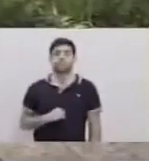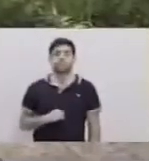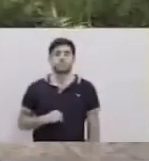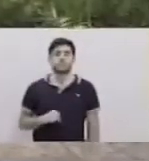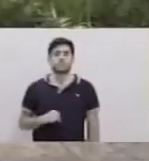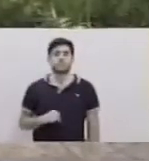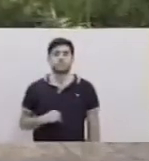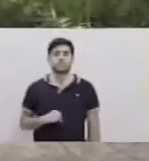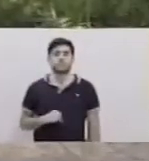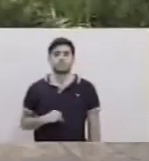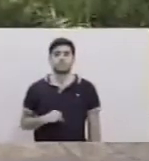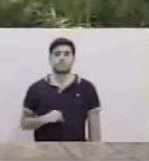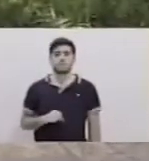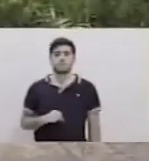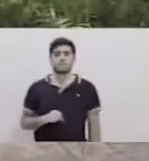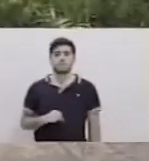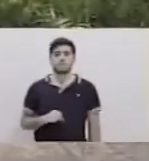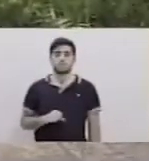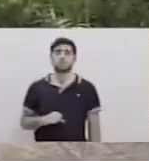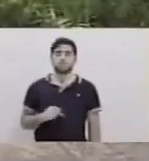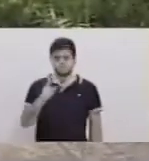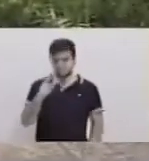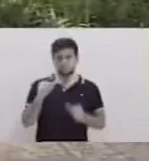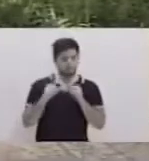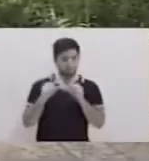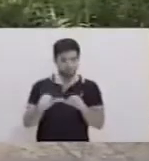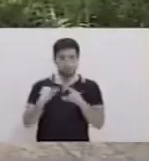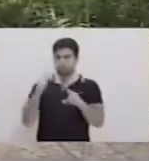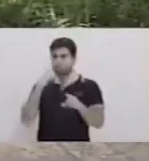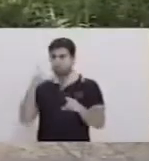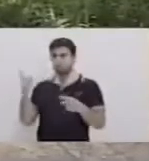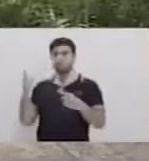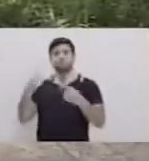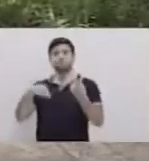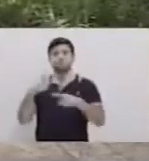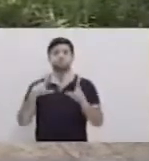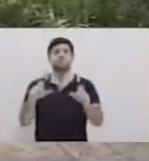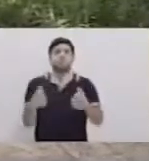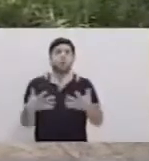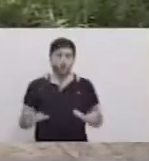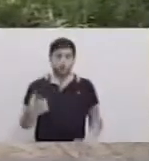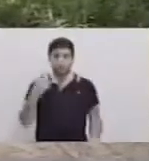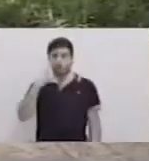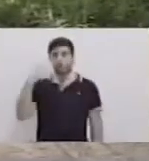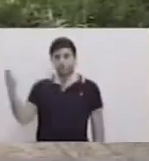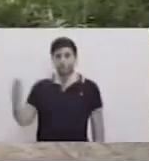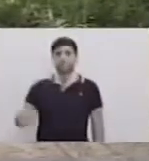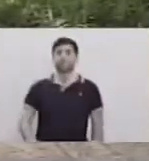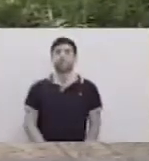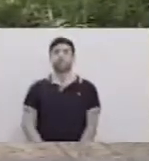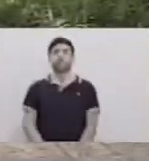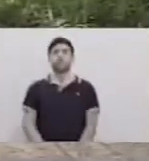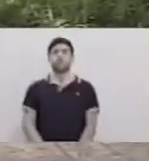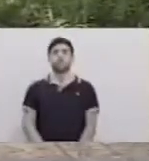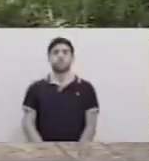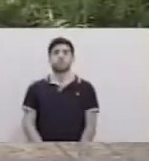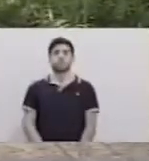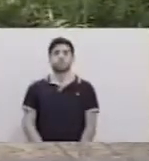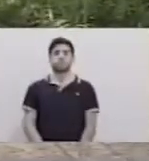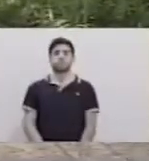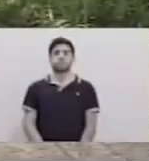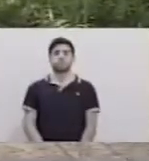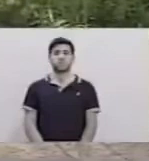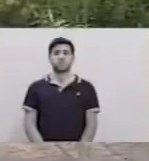tic, tic, tic. Me fui al doctor, me dijo que mueva la otra pierna así. Yo tengo un